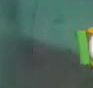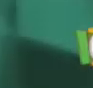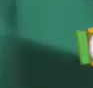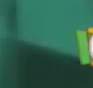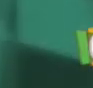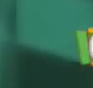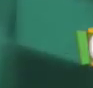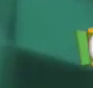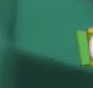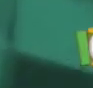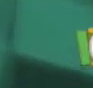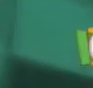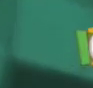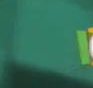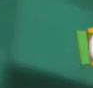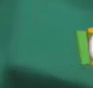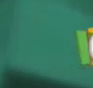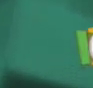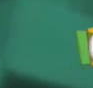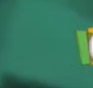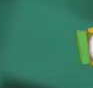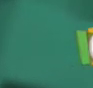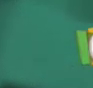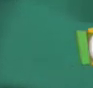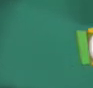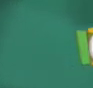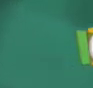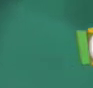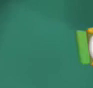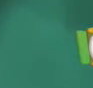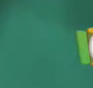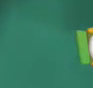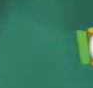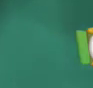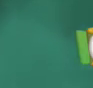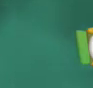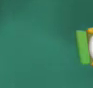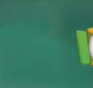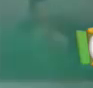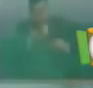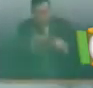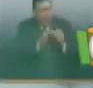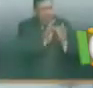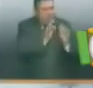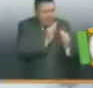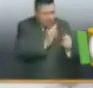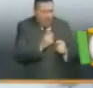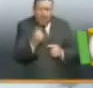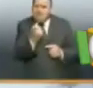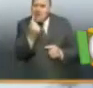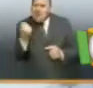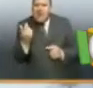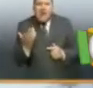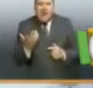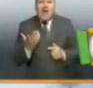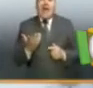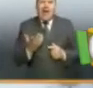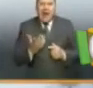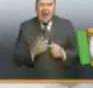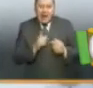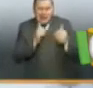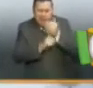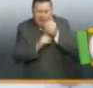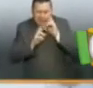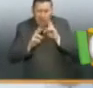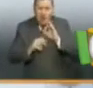de hogares. ¿Cómo se seleccionaron a los beneficiarios? Lo que hicimos entonces fue identificar